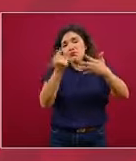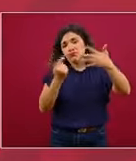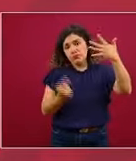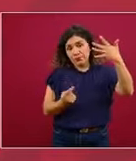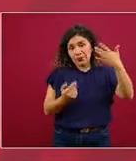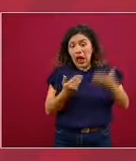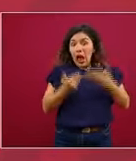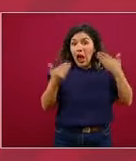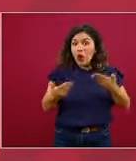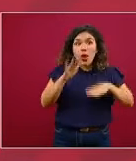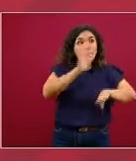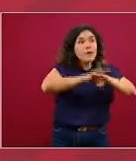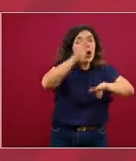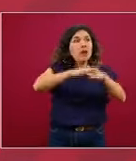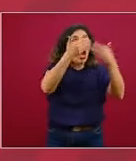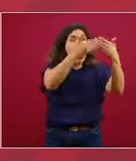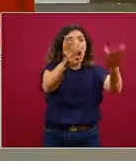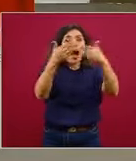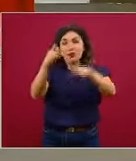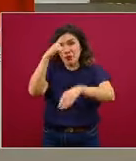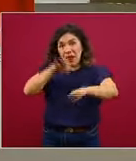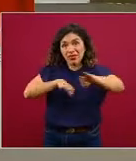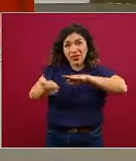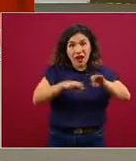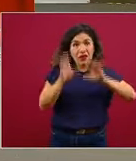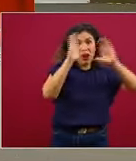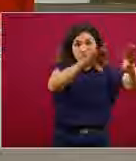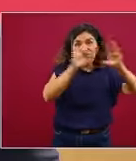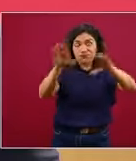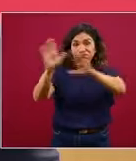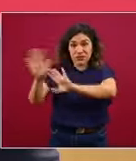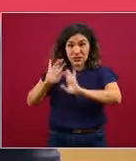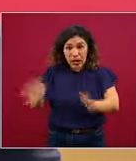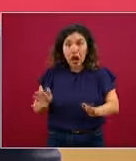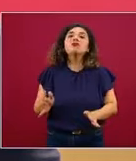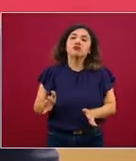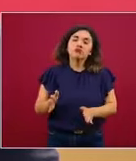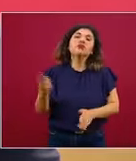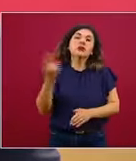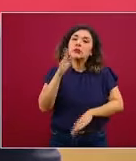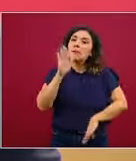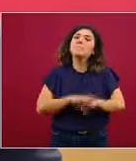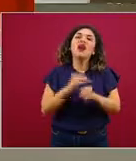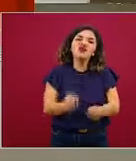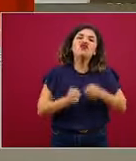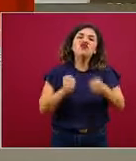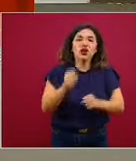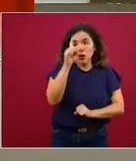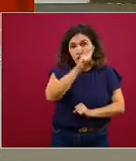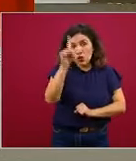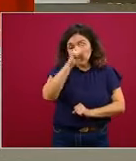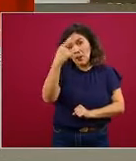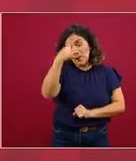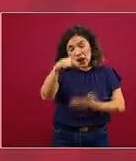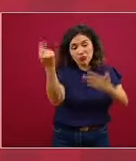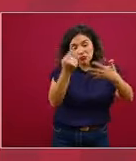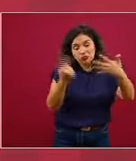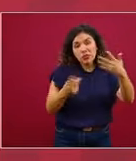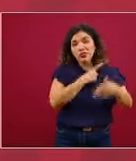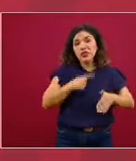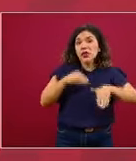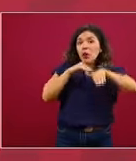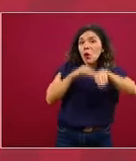que más personas se reincorporarán al ejercicio laboral, pues entonces se refuerzan todos estos